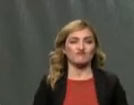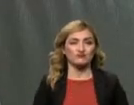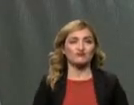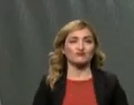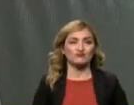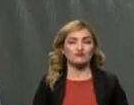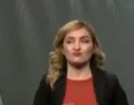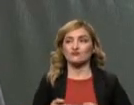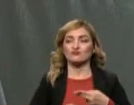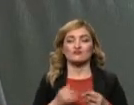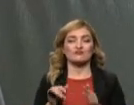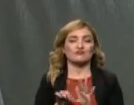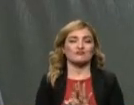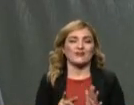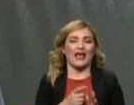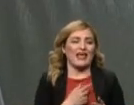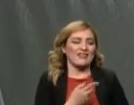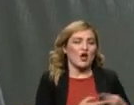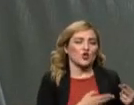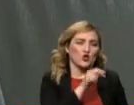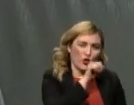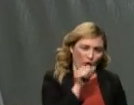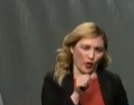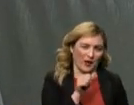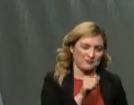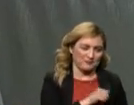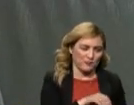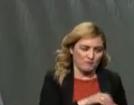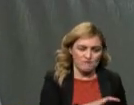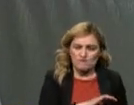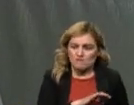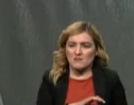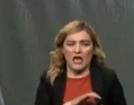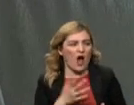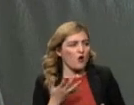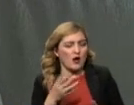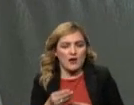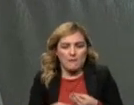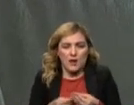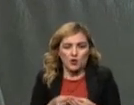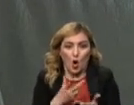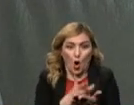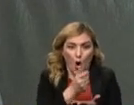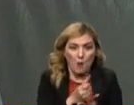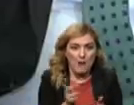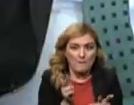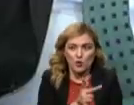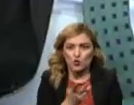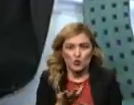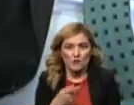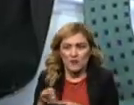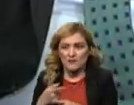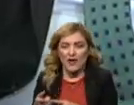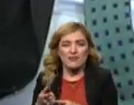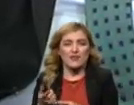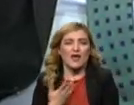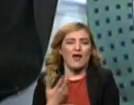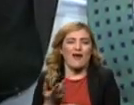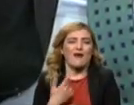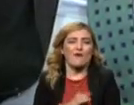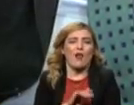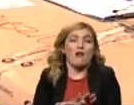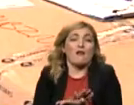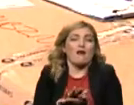lo que hace es blanquear dinero, alimentar mafias y hacer perder a todos los ecuatorianos. Y sostiene que el